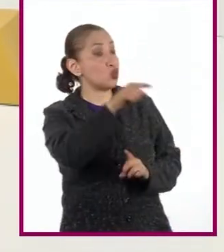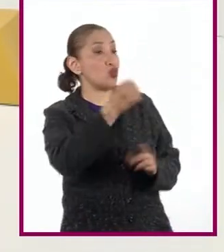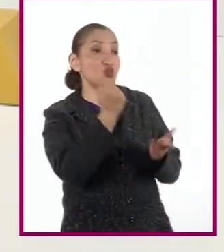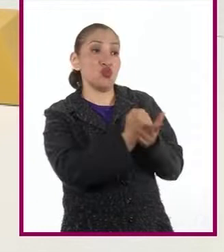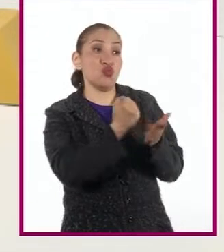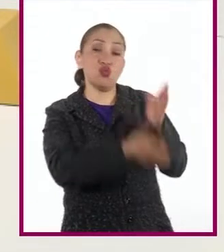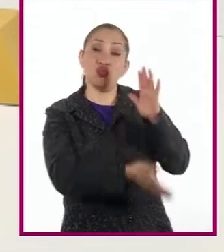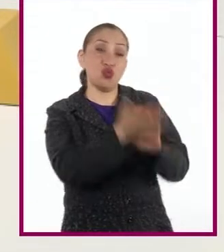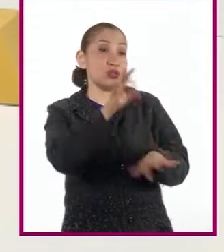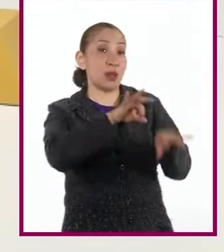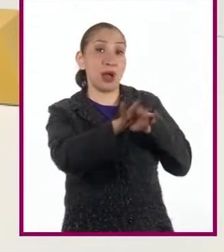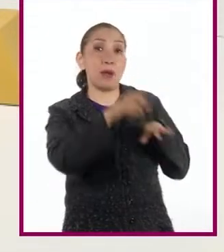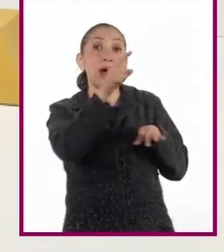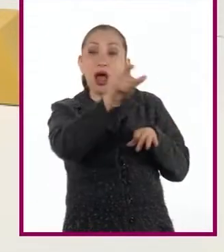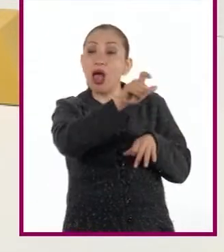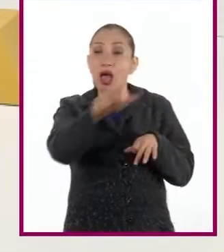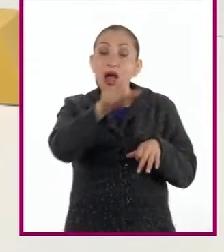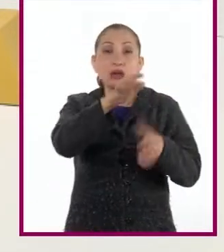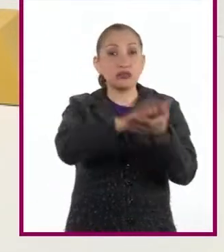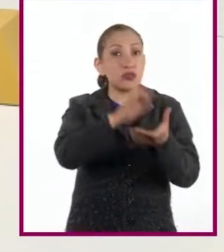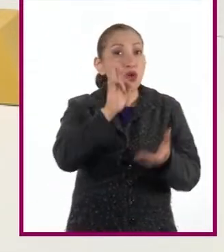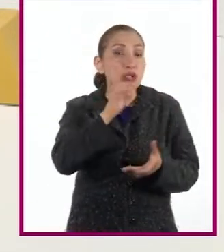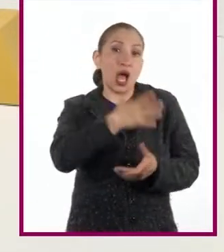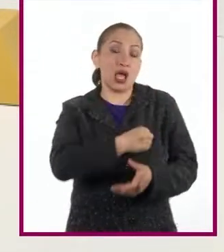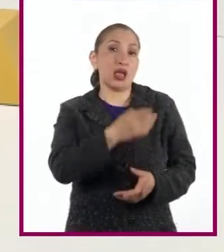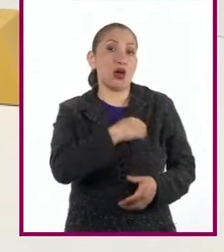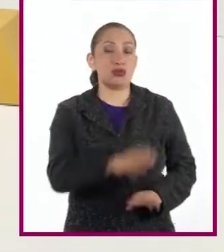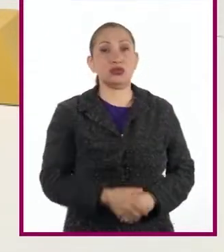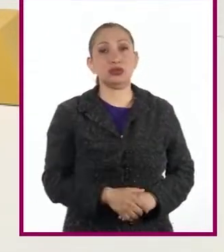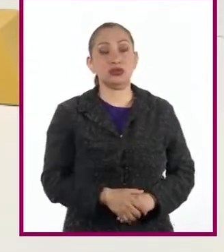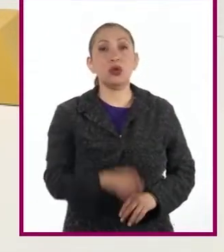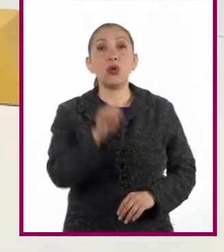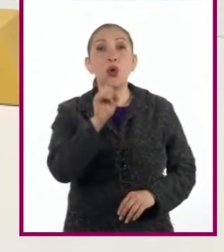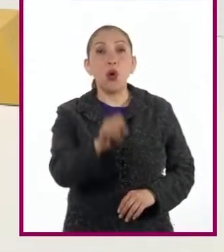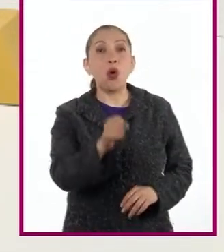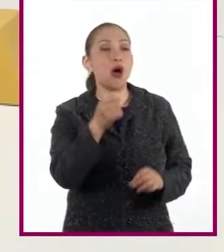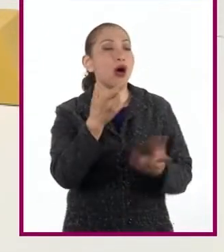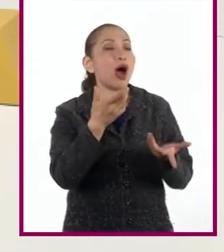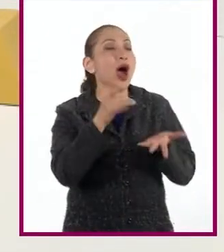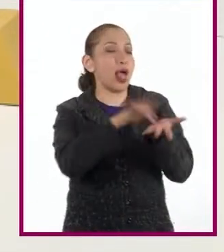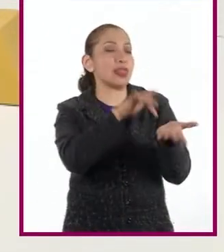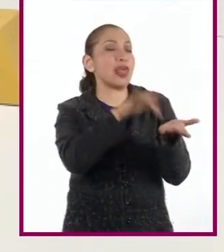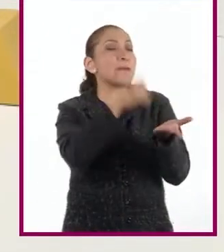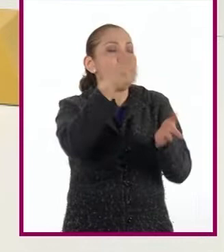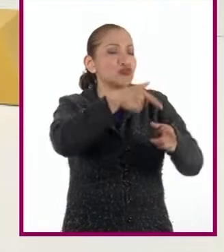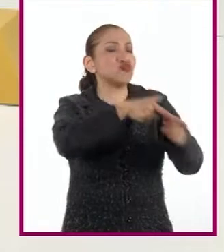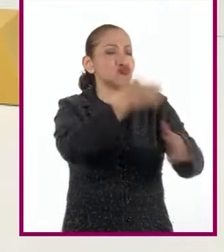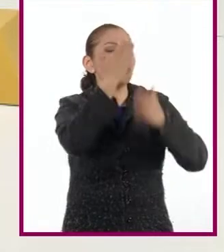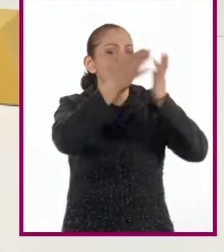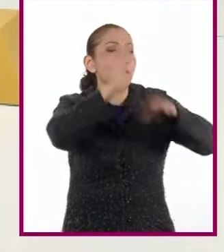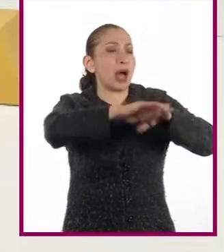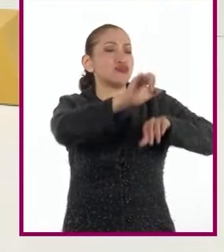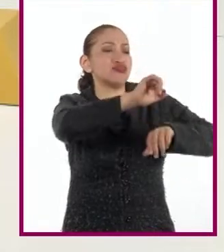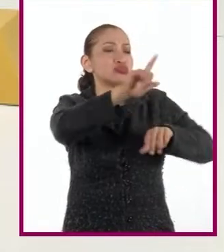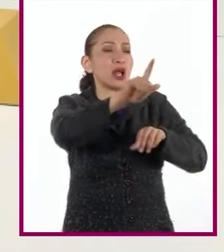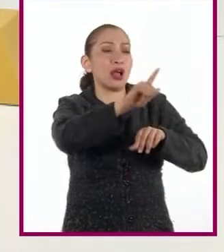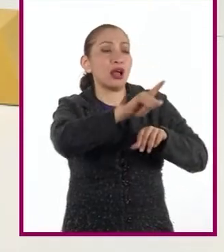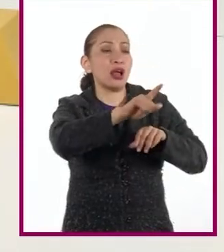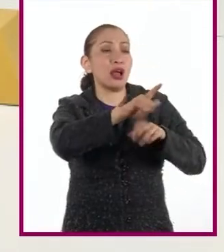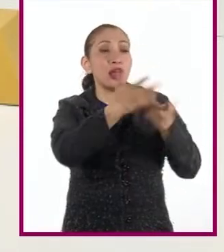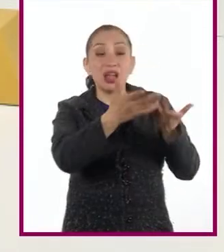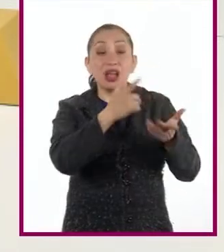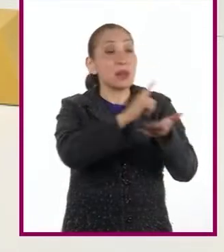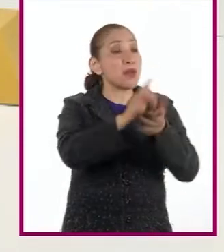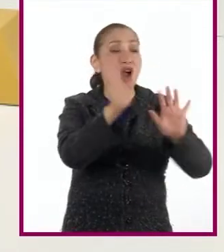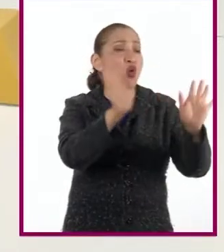trabajar para mantener un hogar o, por el contrario, se les brinda facilidades para seguir estudiando y se les excluye de los